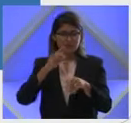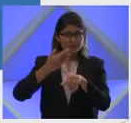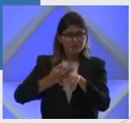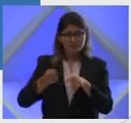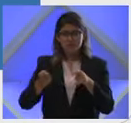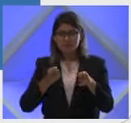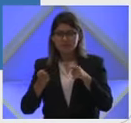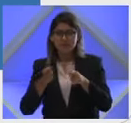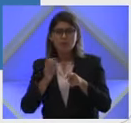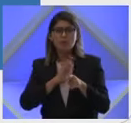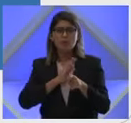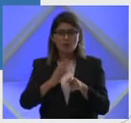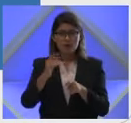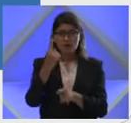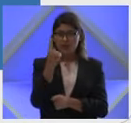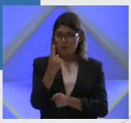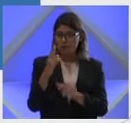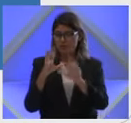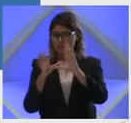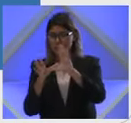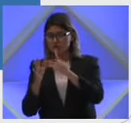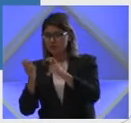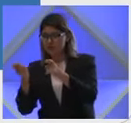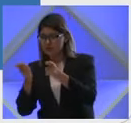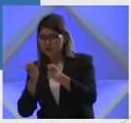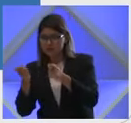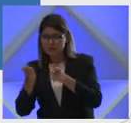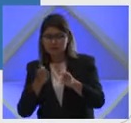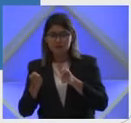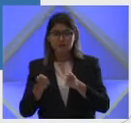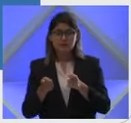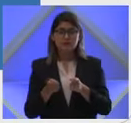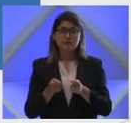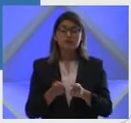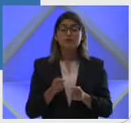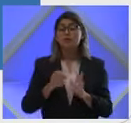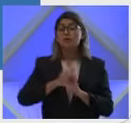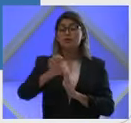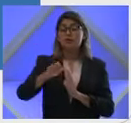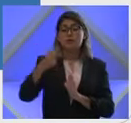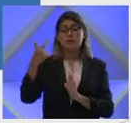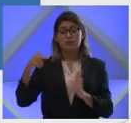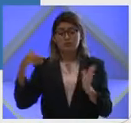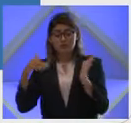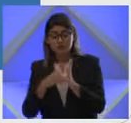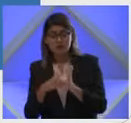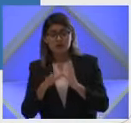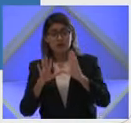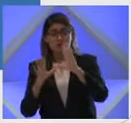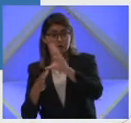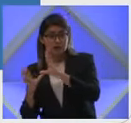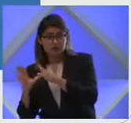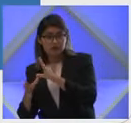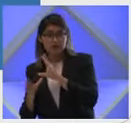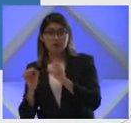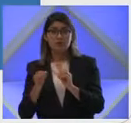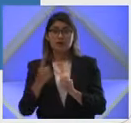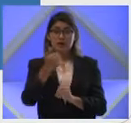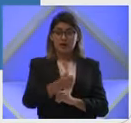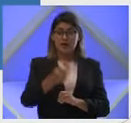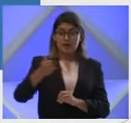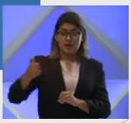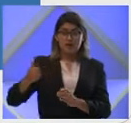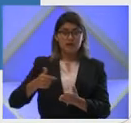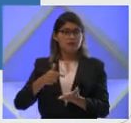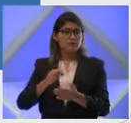en el caso de misiones de 12.000 satélites cada estación o cada gateway va a tener